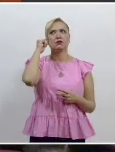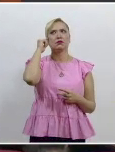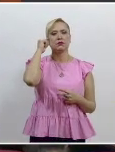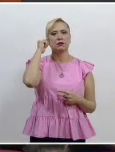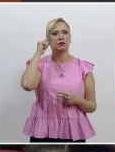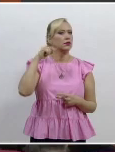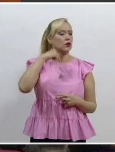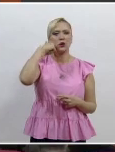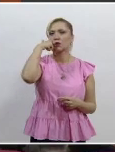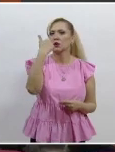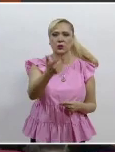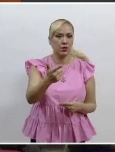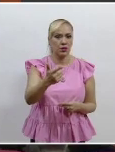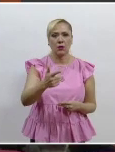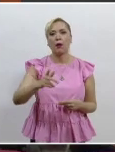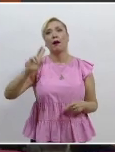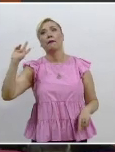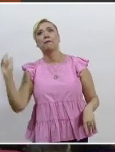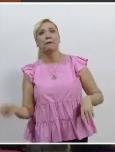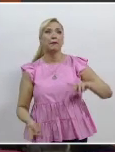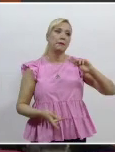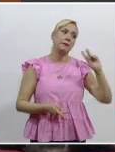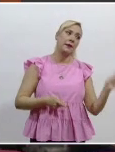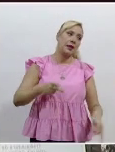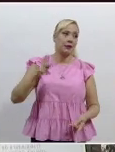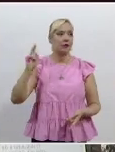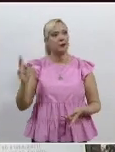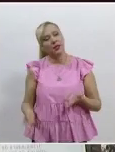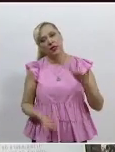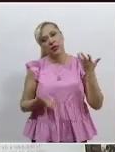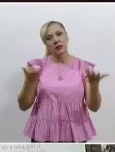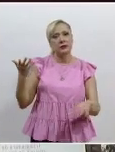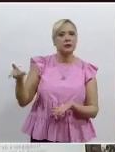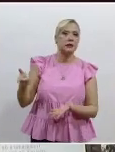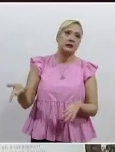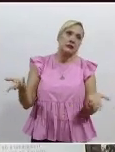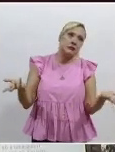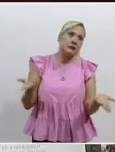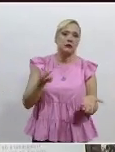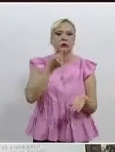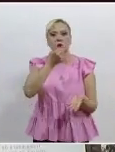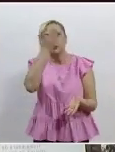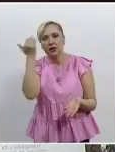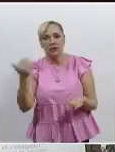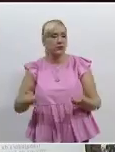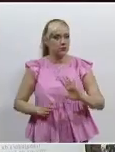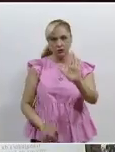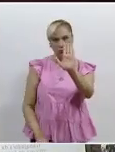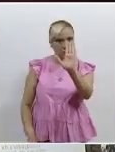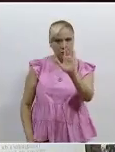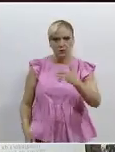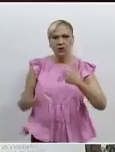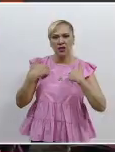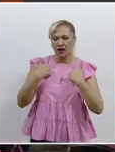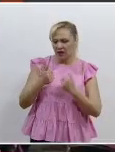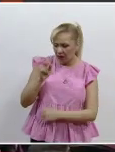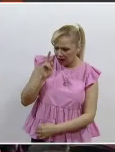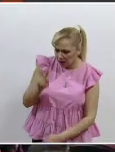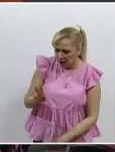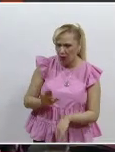No queremos dar excusas de lo que hacen los adolescentes, sino que entender lo que está